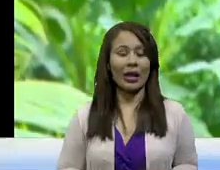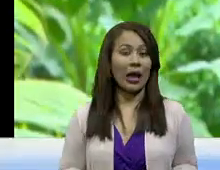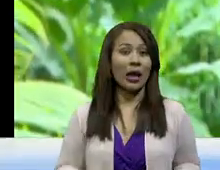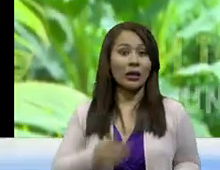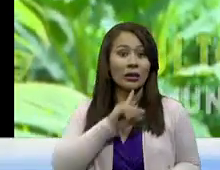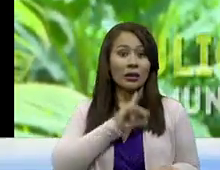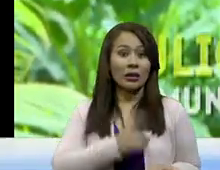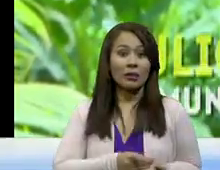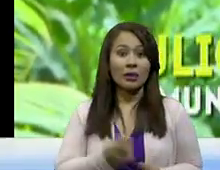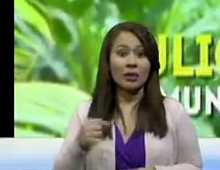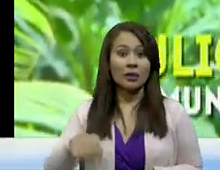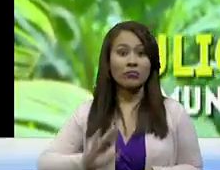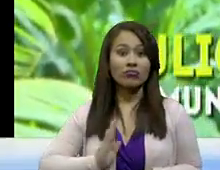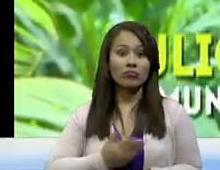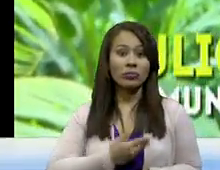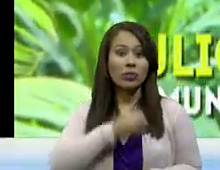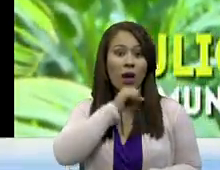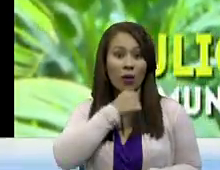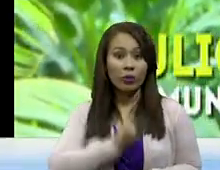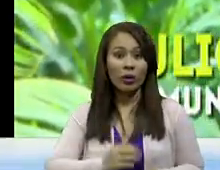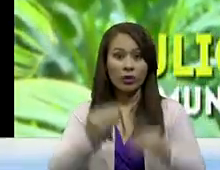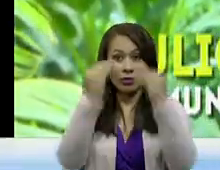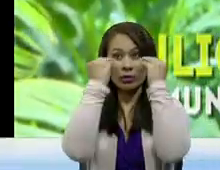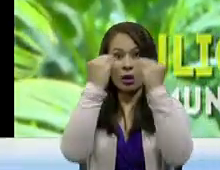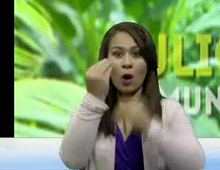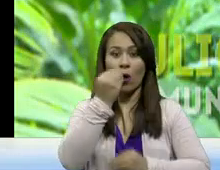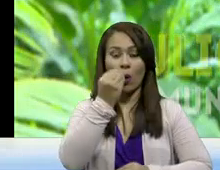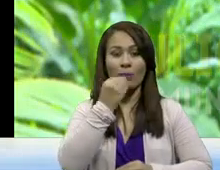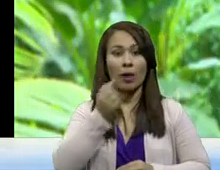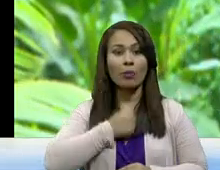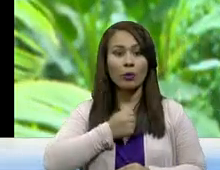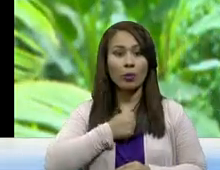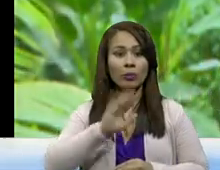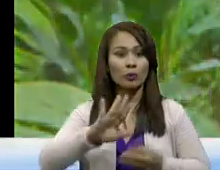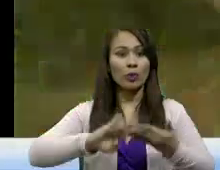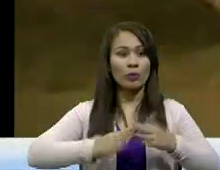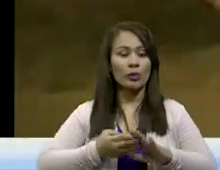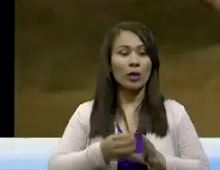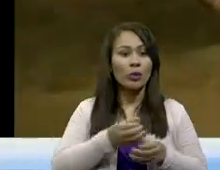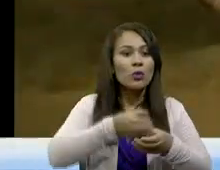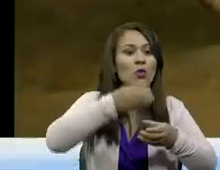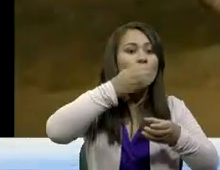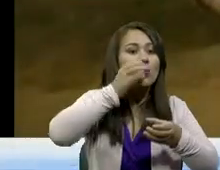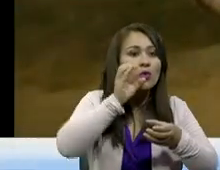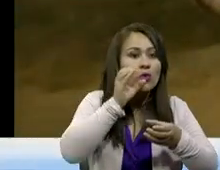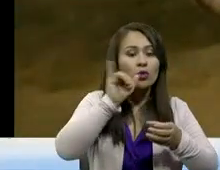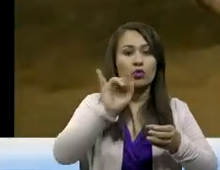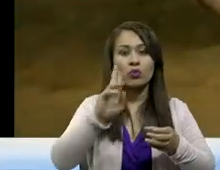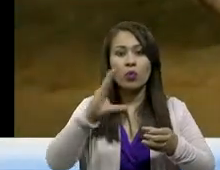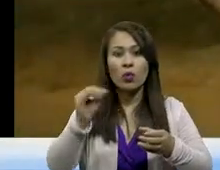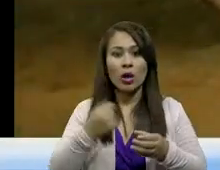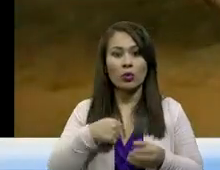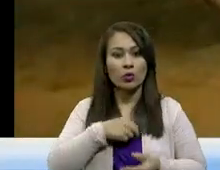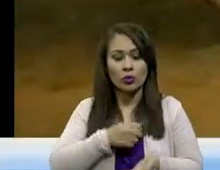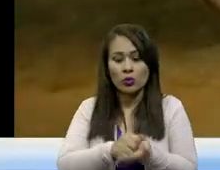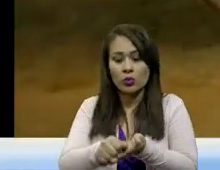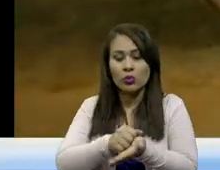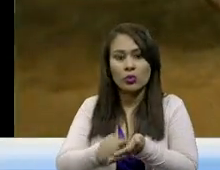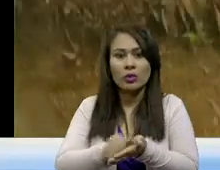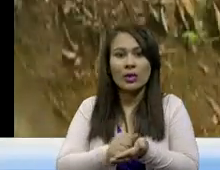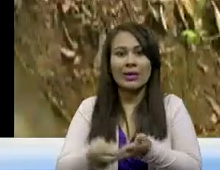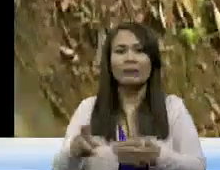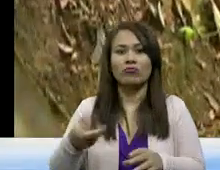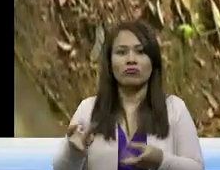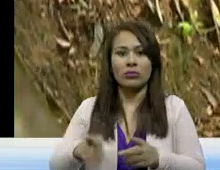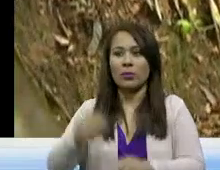prácticamente nuestros abuelos nos enseñaron a comer comida típica, la chicha de yuca. Sembramos la yuca y la cacería,